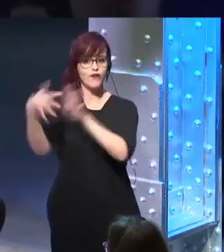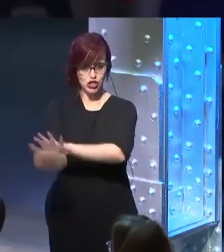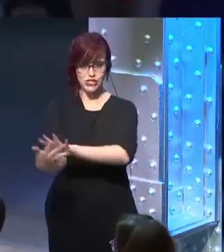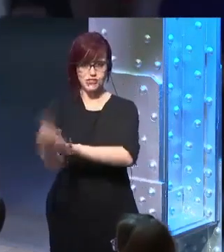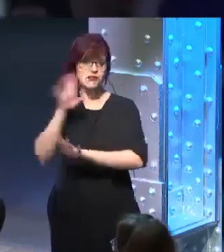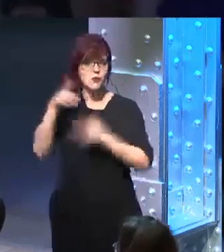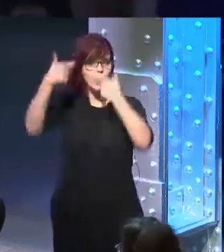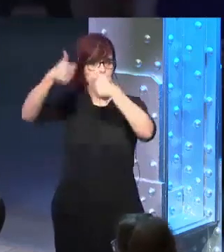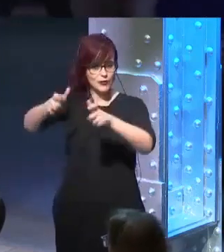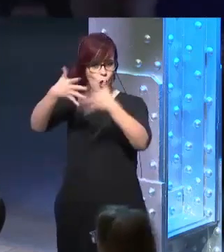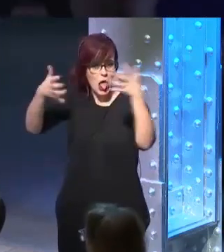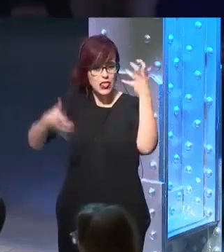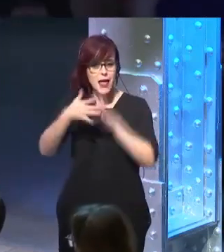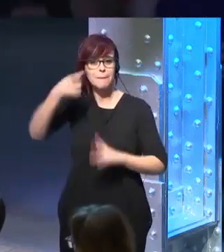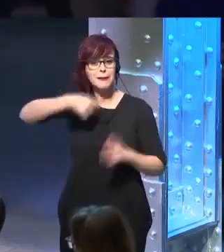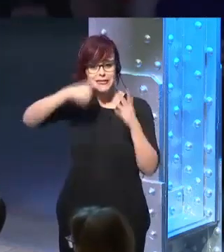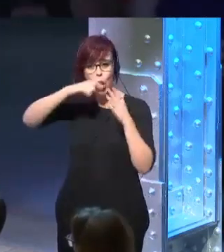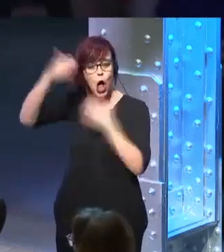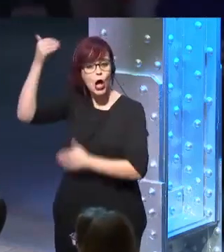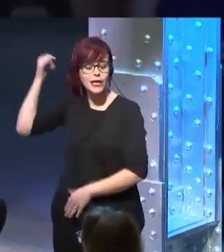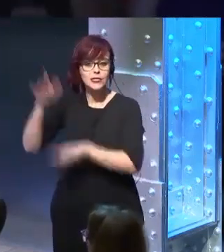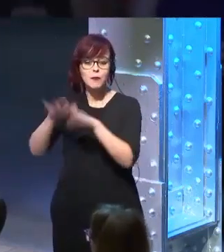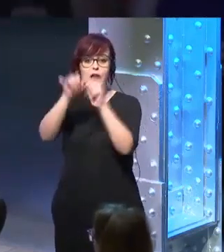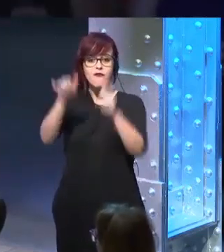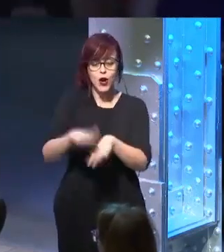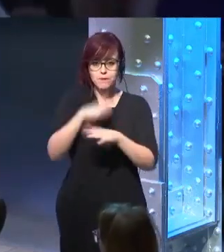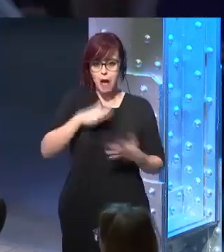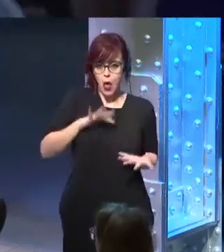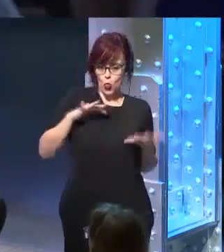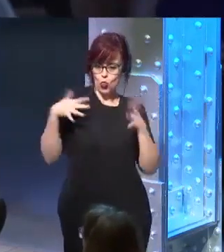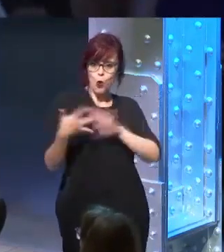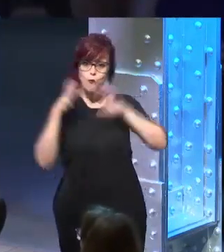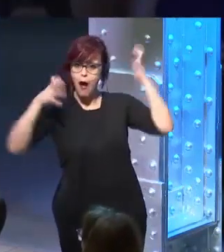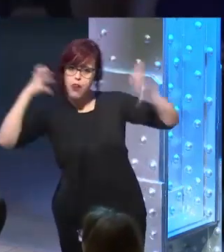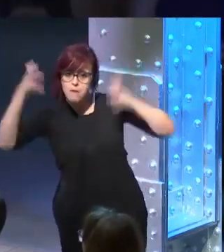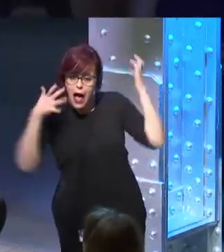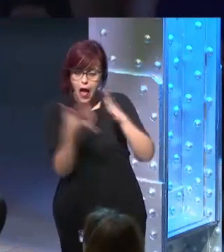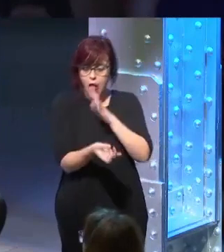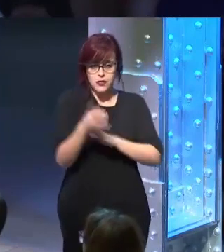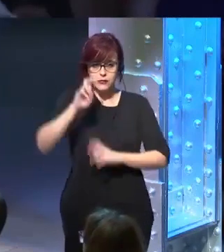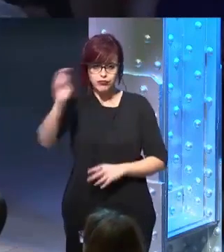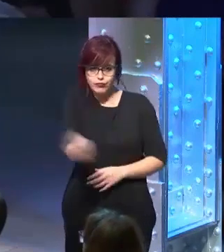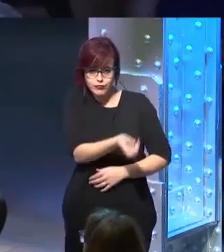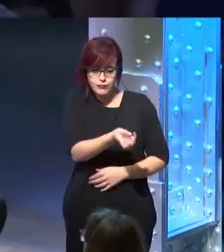capítulo épico, mitológico, sobre cómo se cambia la forma de la gente, cómo se convierten en animales y demás.